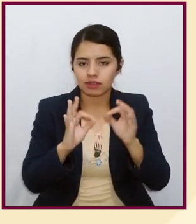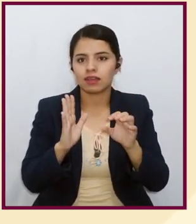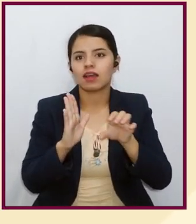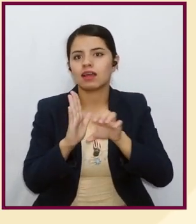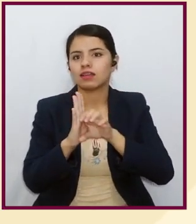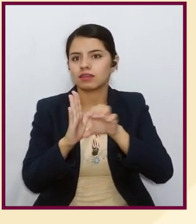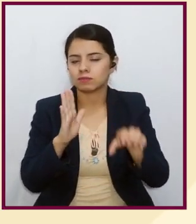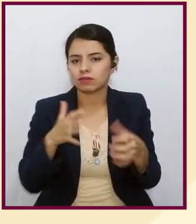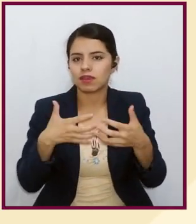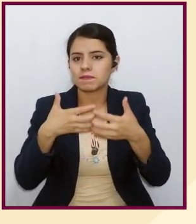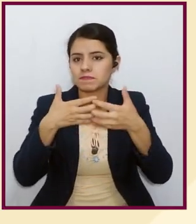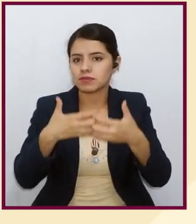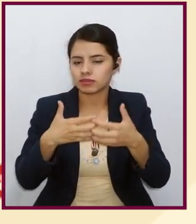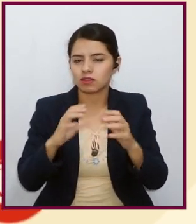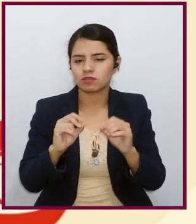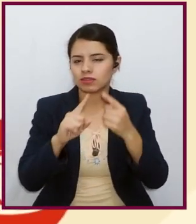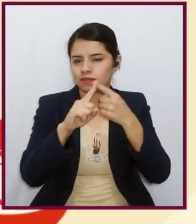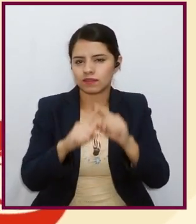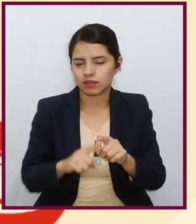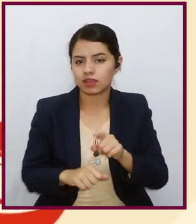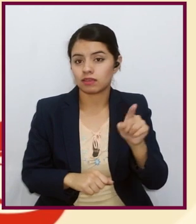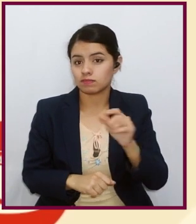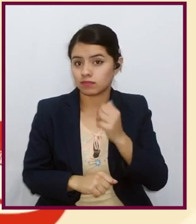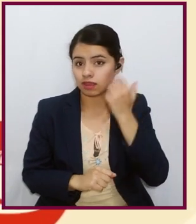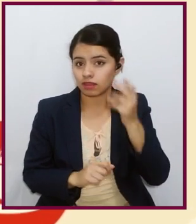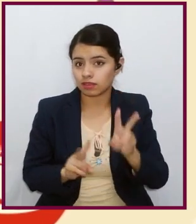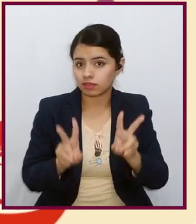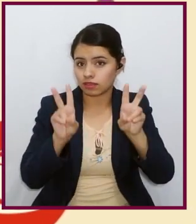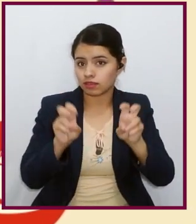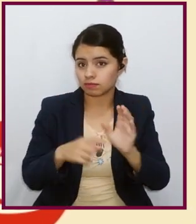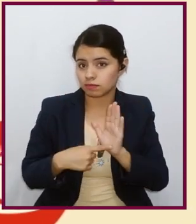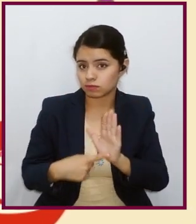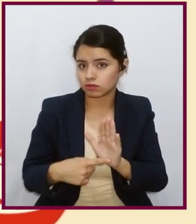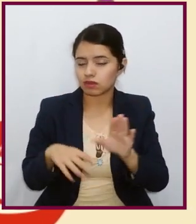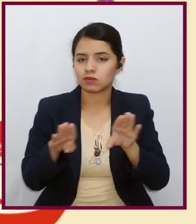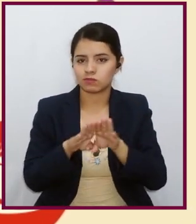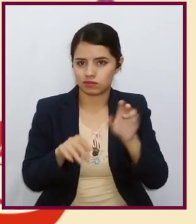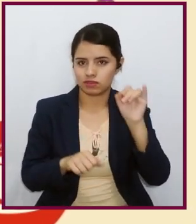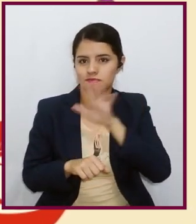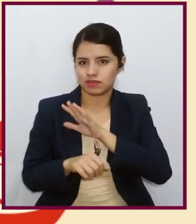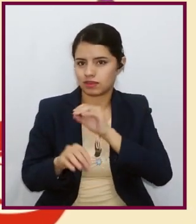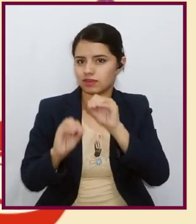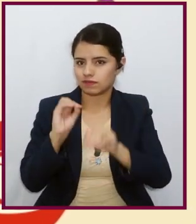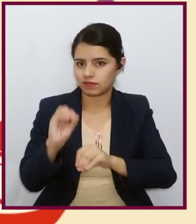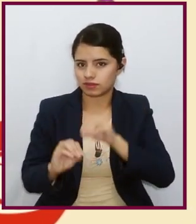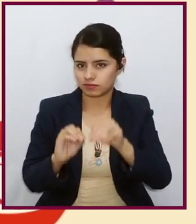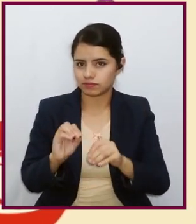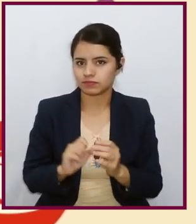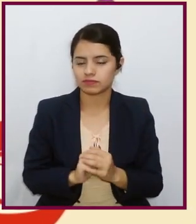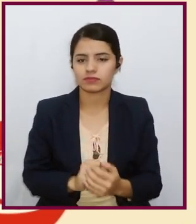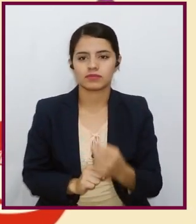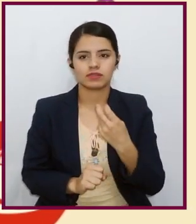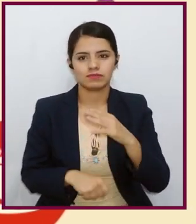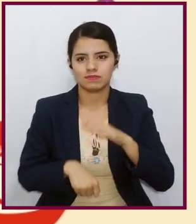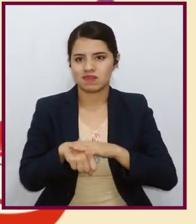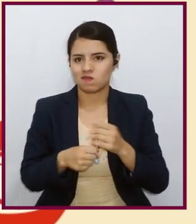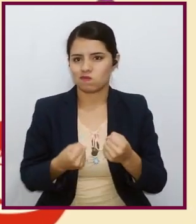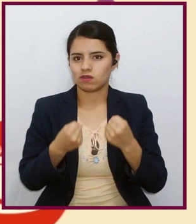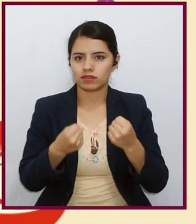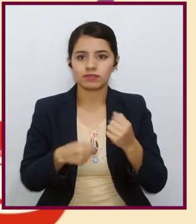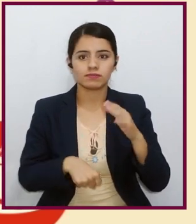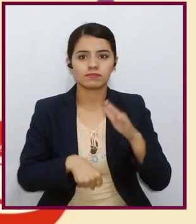ayudar a mediar los tonos y a darle brillo o darle una cierta equilibrio en cuanto